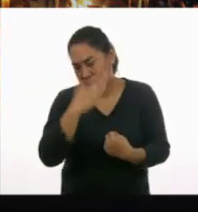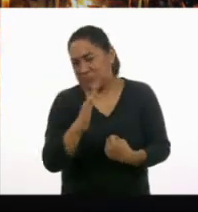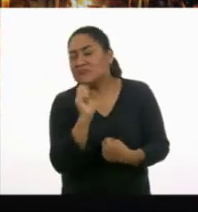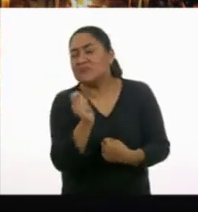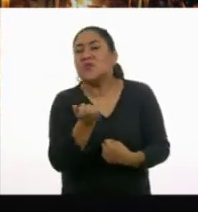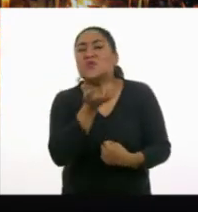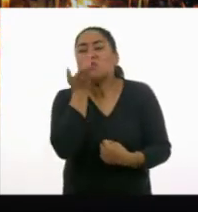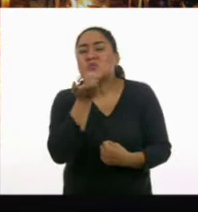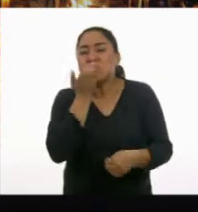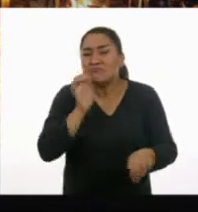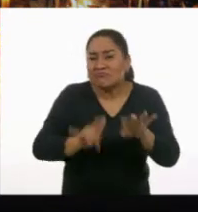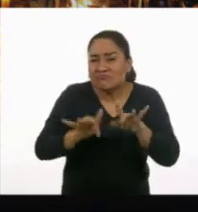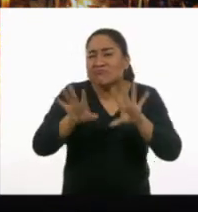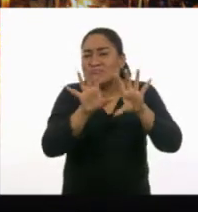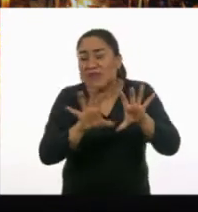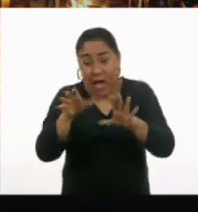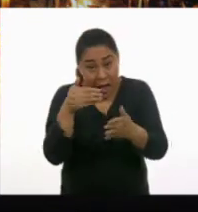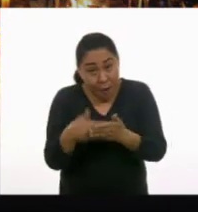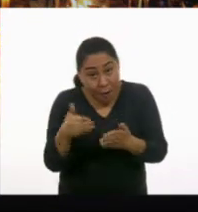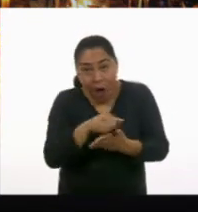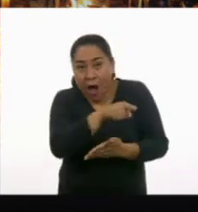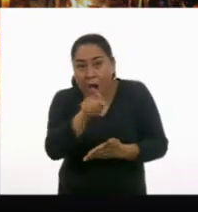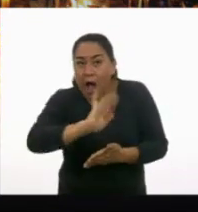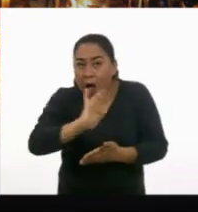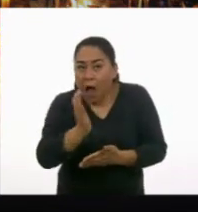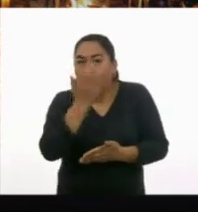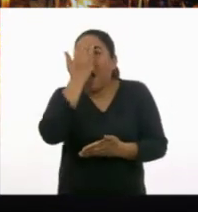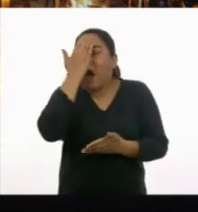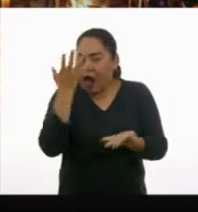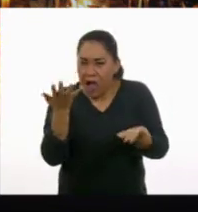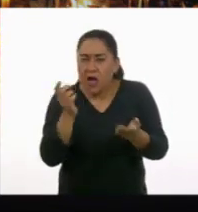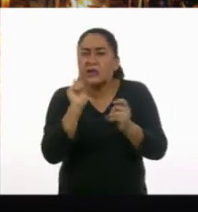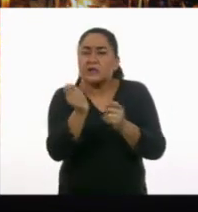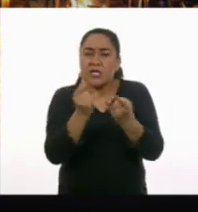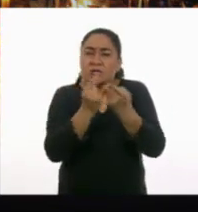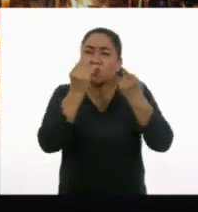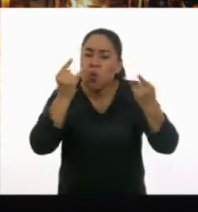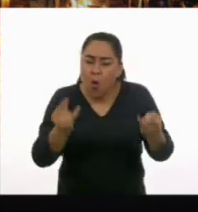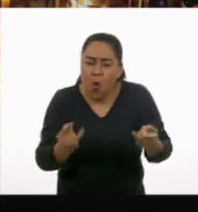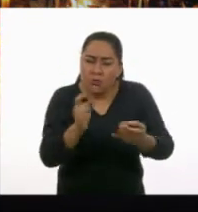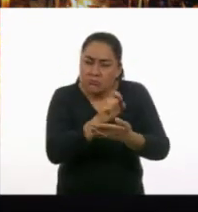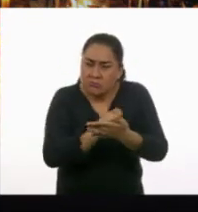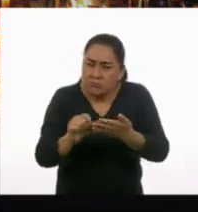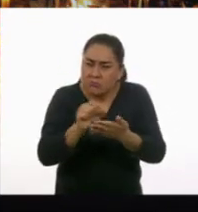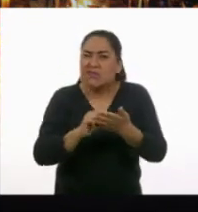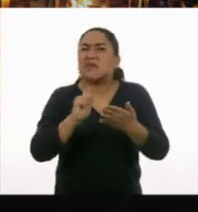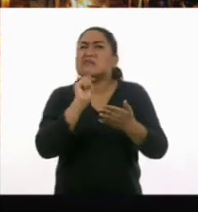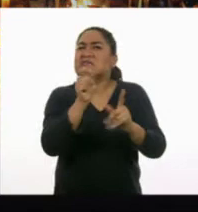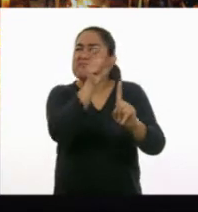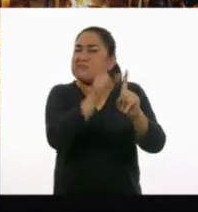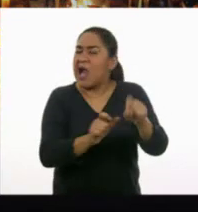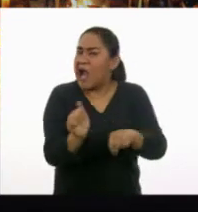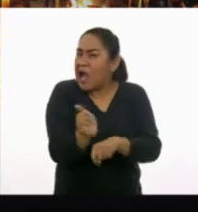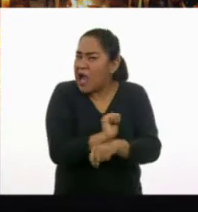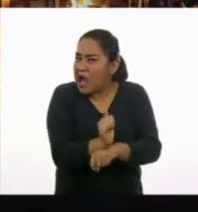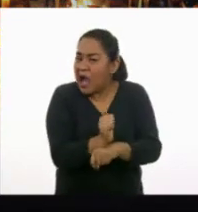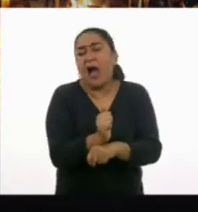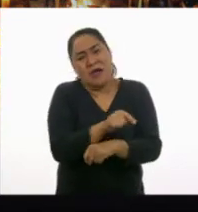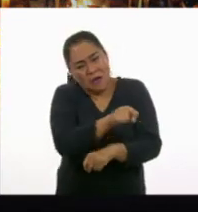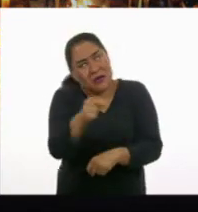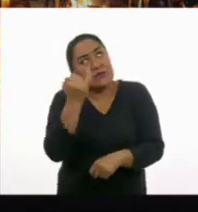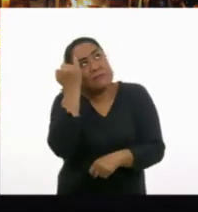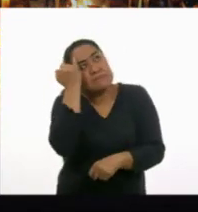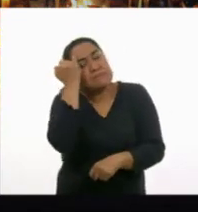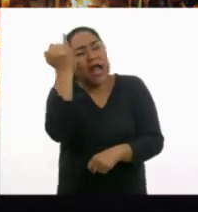¿Ah? Que hagan ahora que saben cómo hacer una historia y cómo construir un personaje, pues que busquen